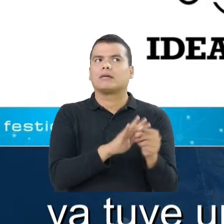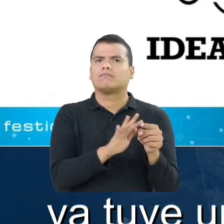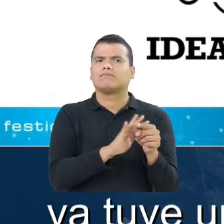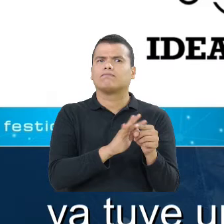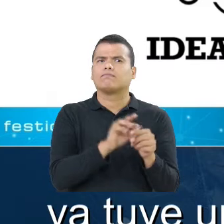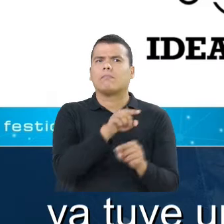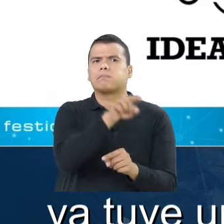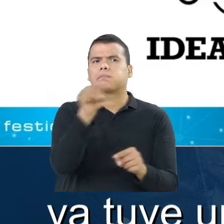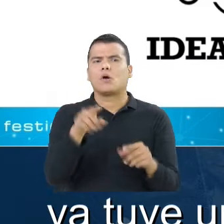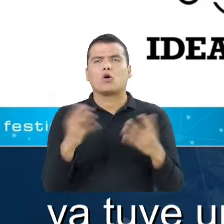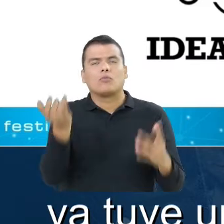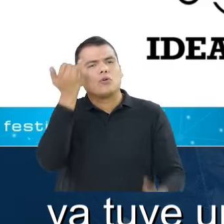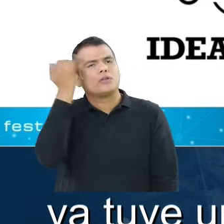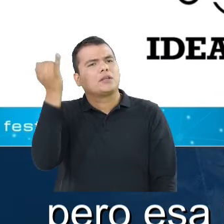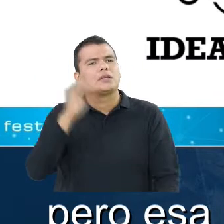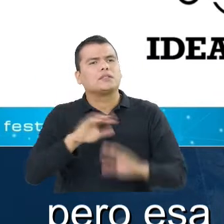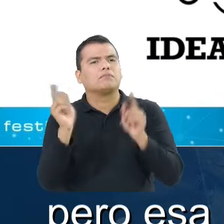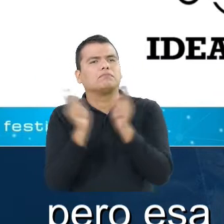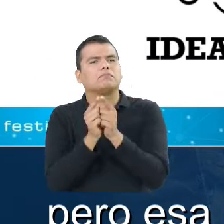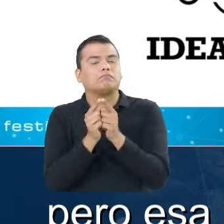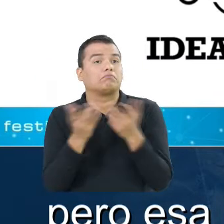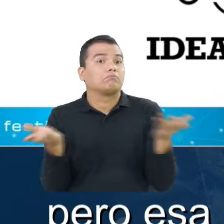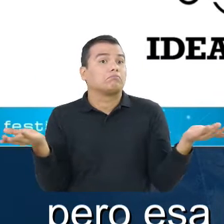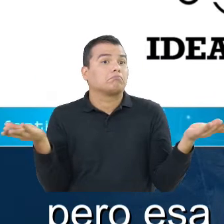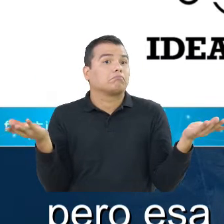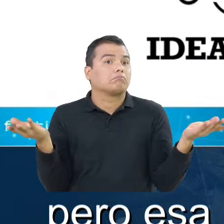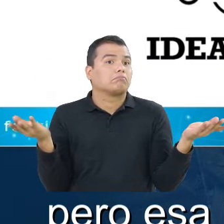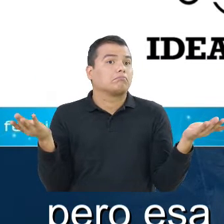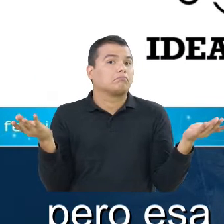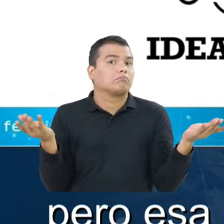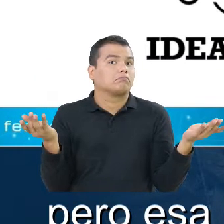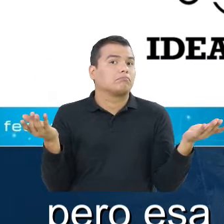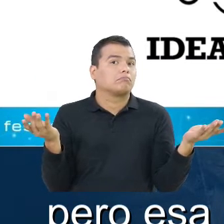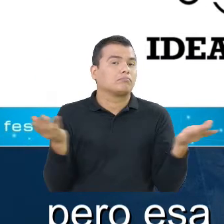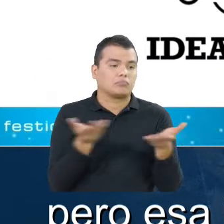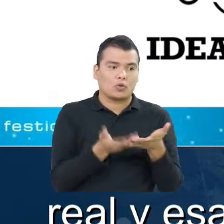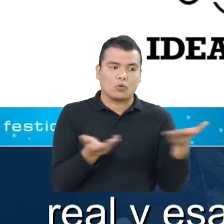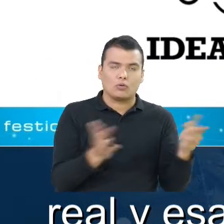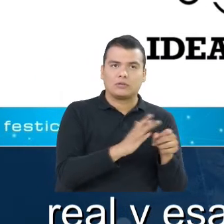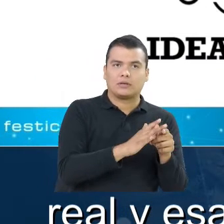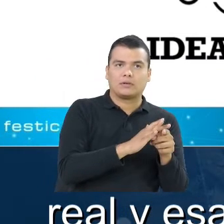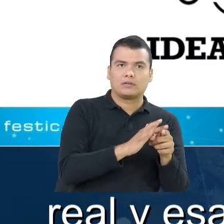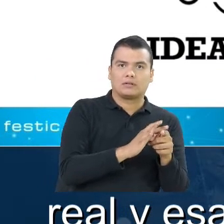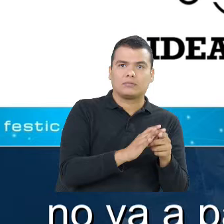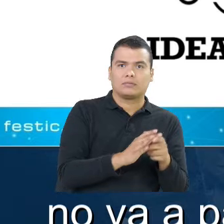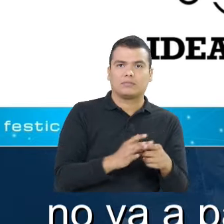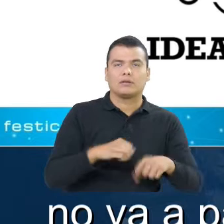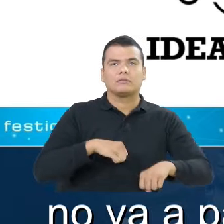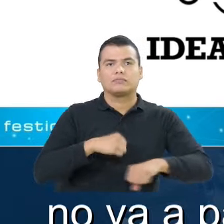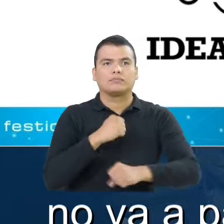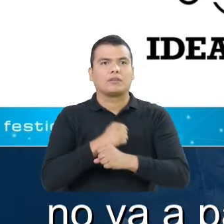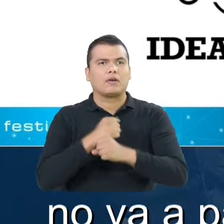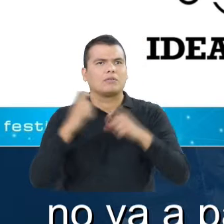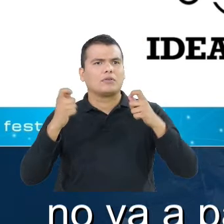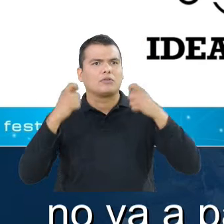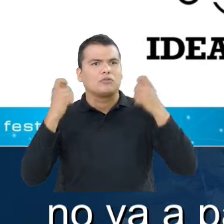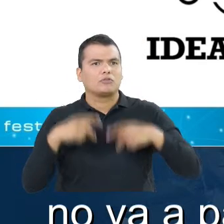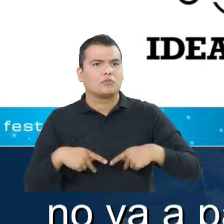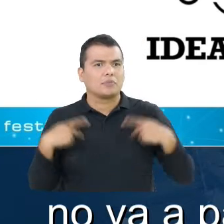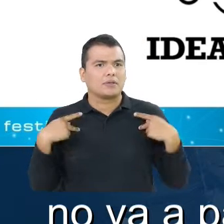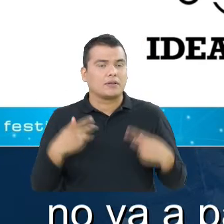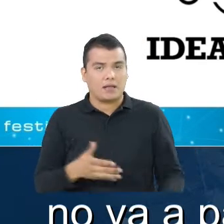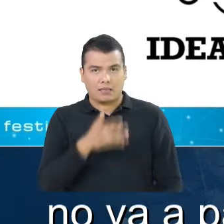esa idea se queda flotando, pues no va a pasar nada con nuestro producto, no va a pasar nada con nuestro negocio, no va a pasar nada con nuestras vidas. Por